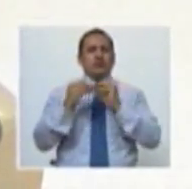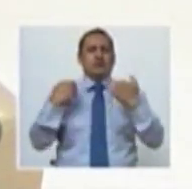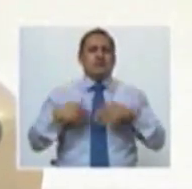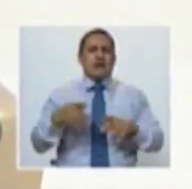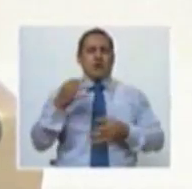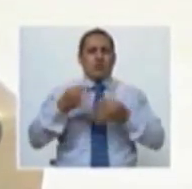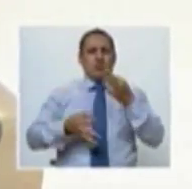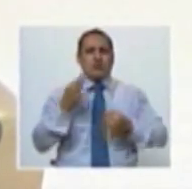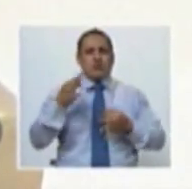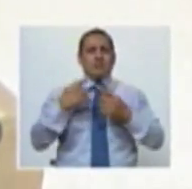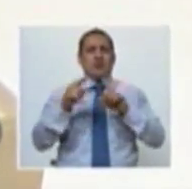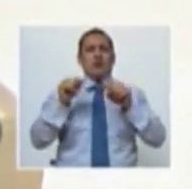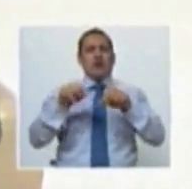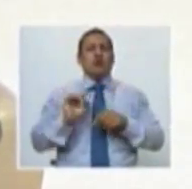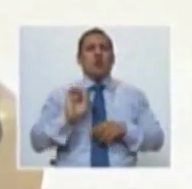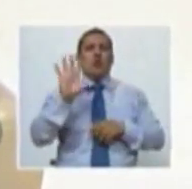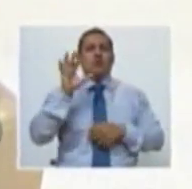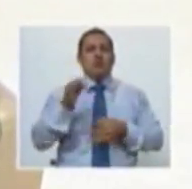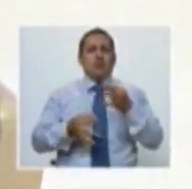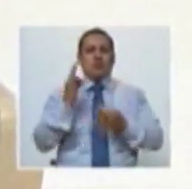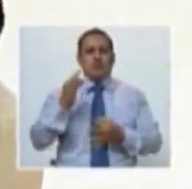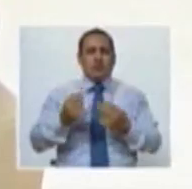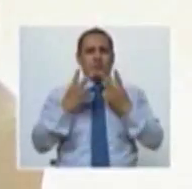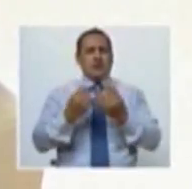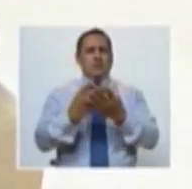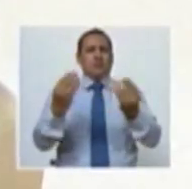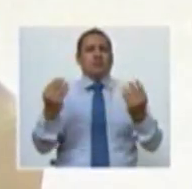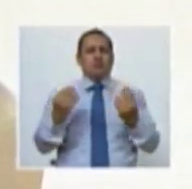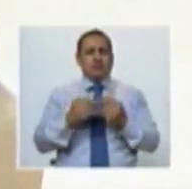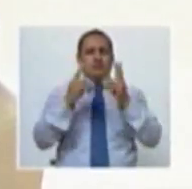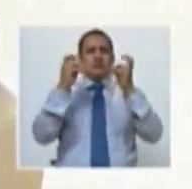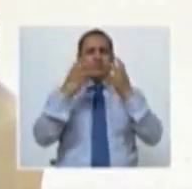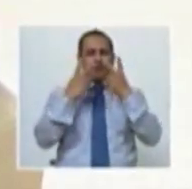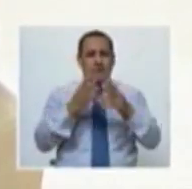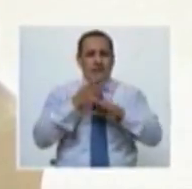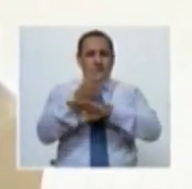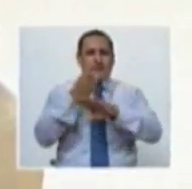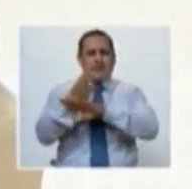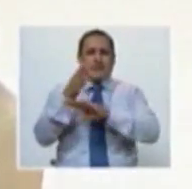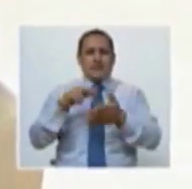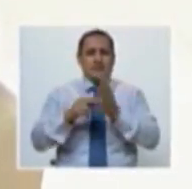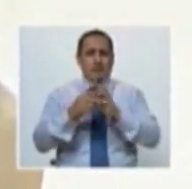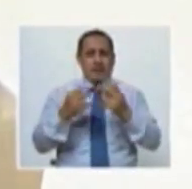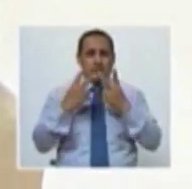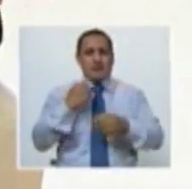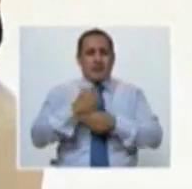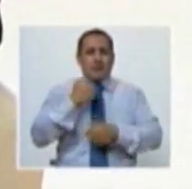Estas son otras demandas y dentro de las múltiples atingencias que estas